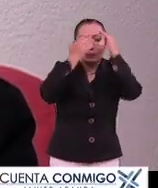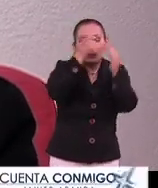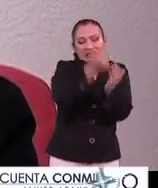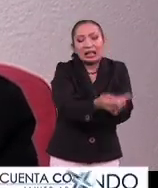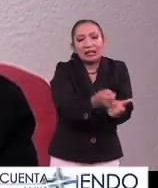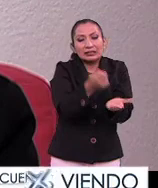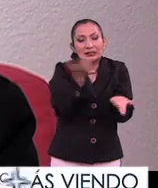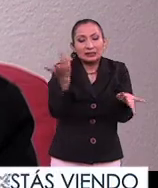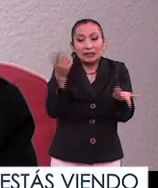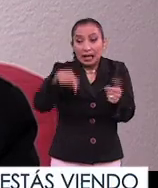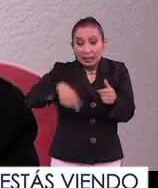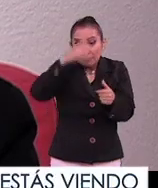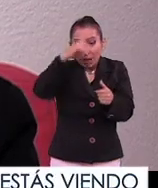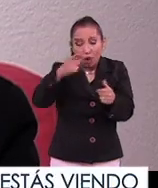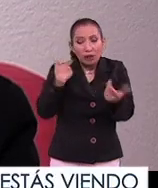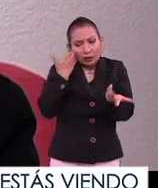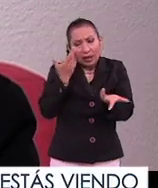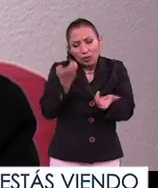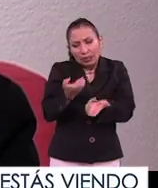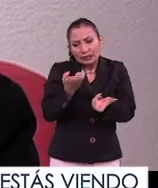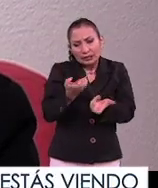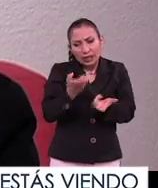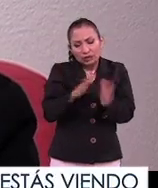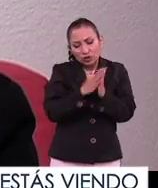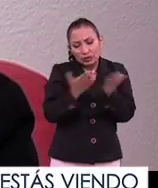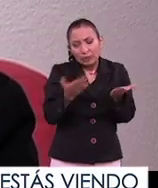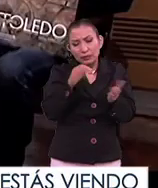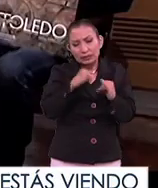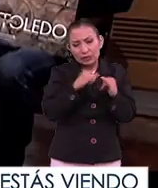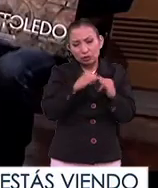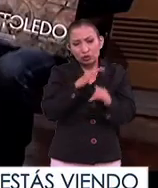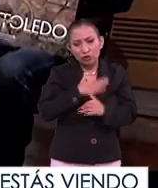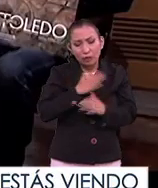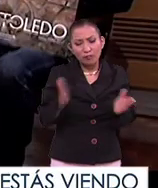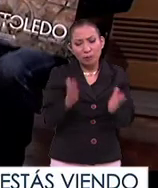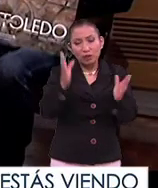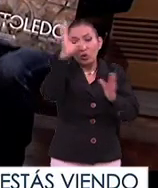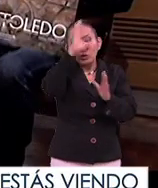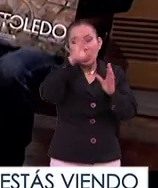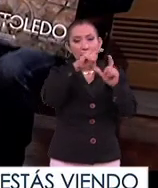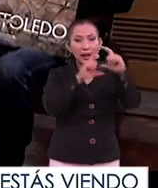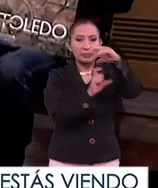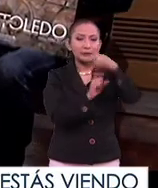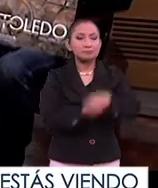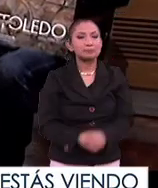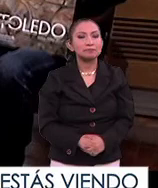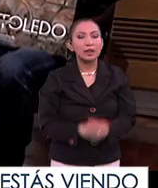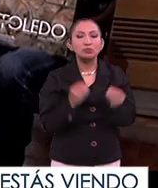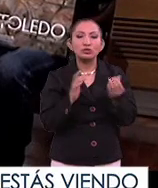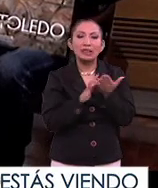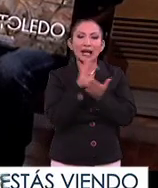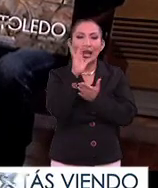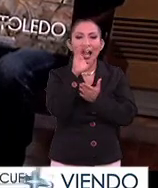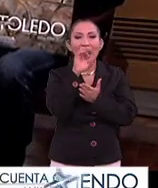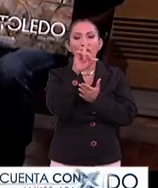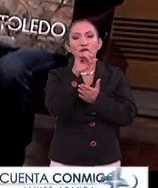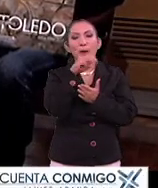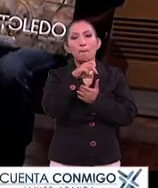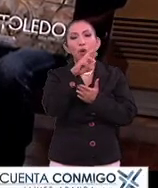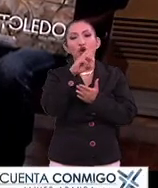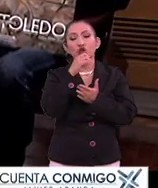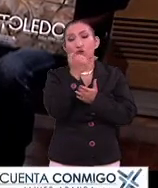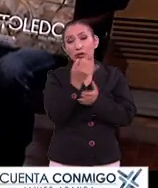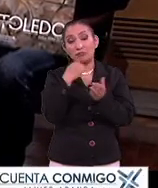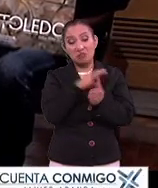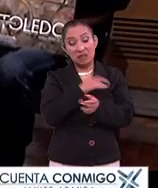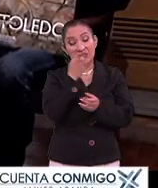conocimiento del país, que es la intención de nuestra institución Fomento Cultural Banamex. Pues muchísimas gracias, Carlos Monroy, y